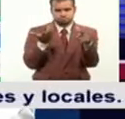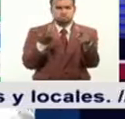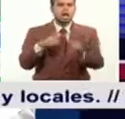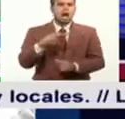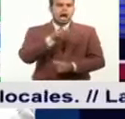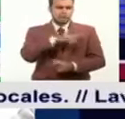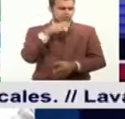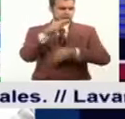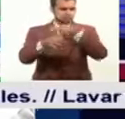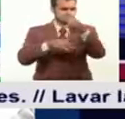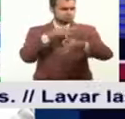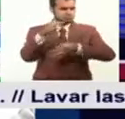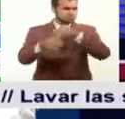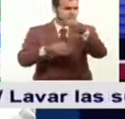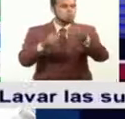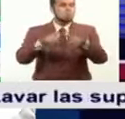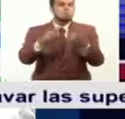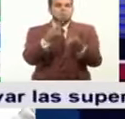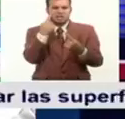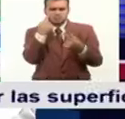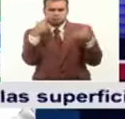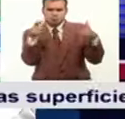que pudiera estar pasando.